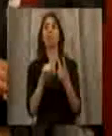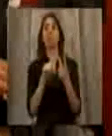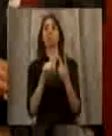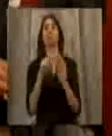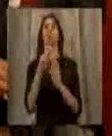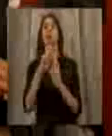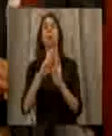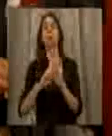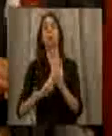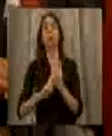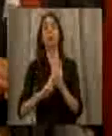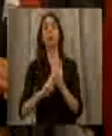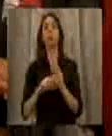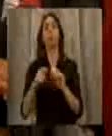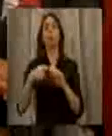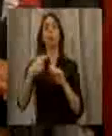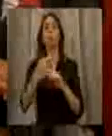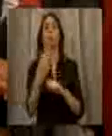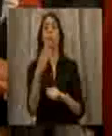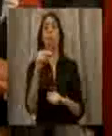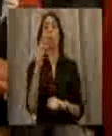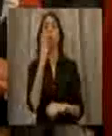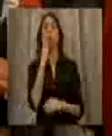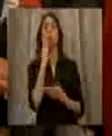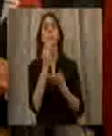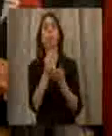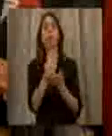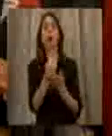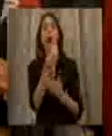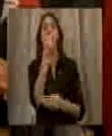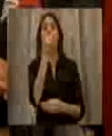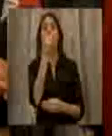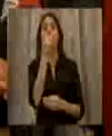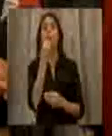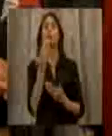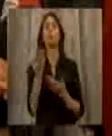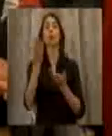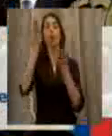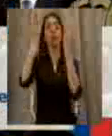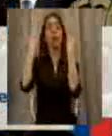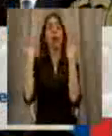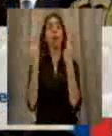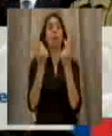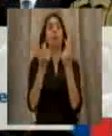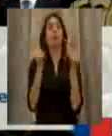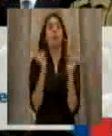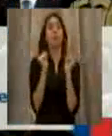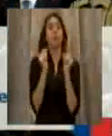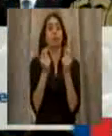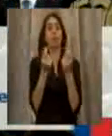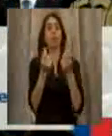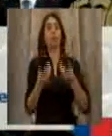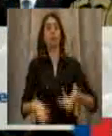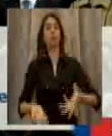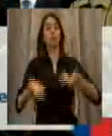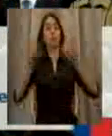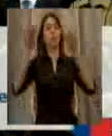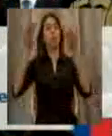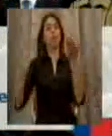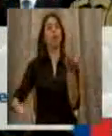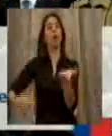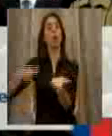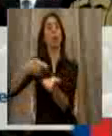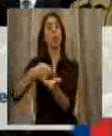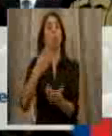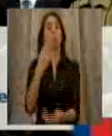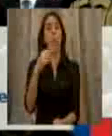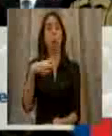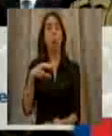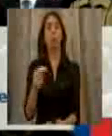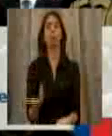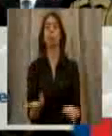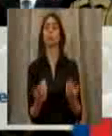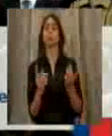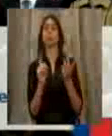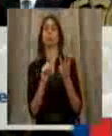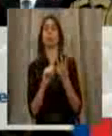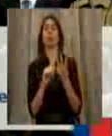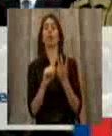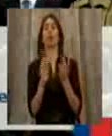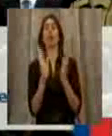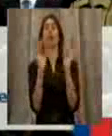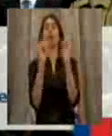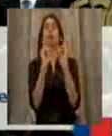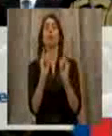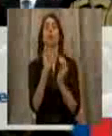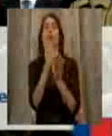de el bono solidario de alimentos para enfrentar el alza de los precios de los alimentos, las nuevas modalidades como el